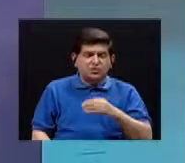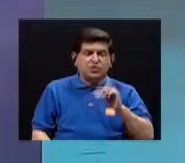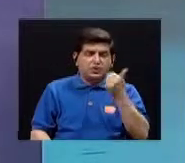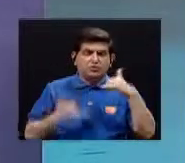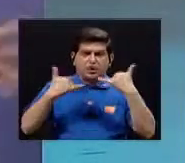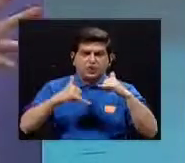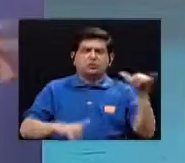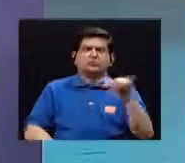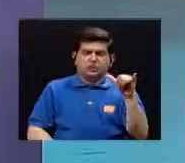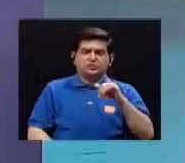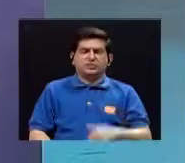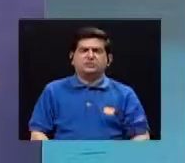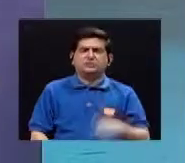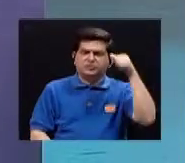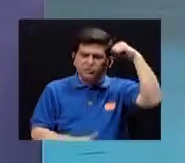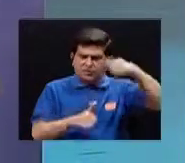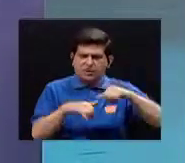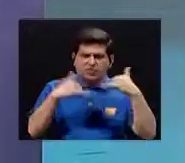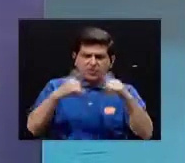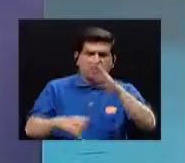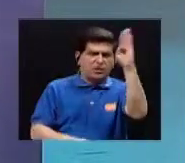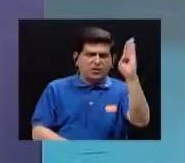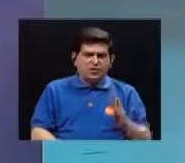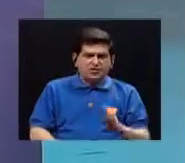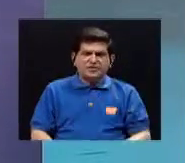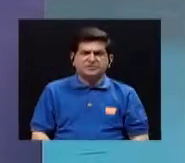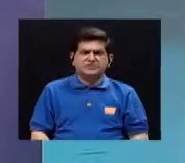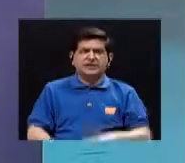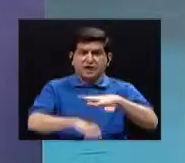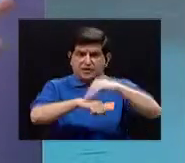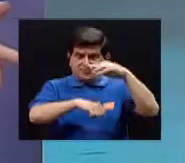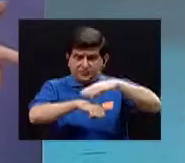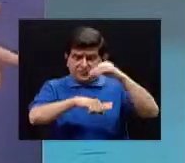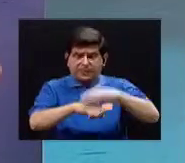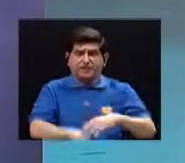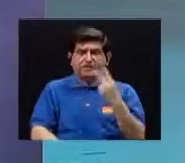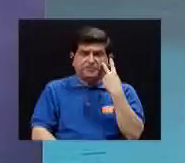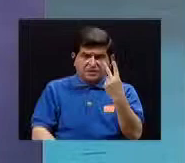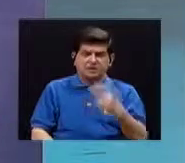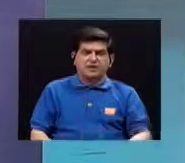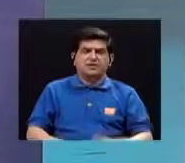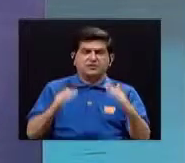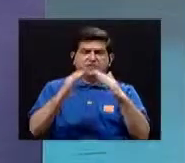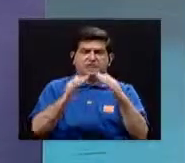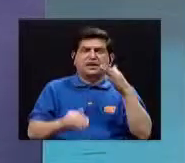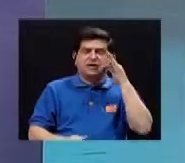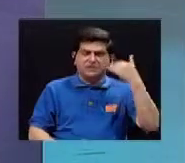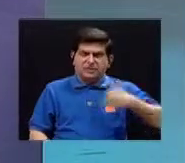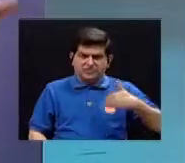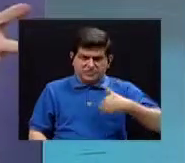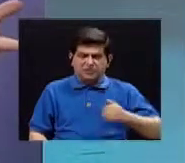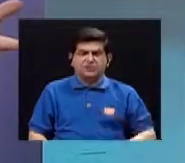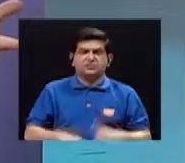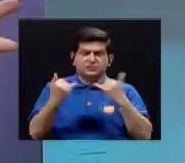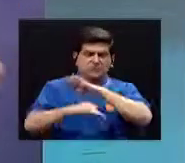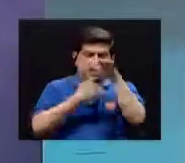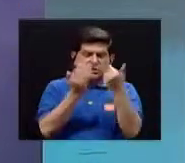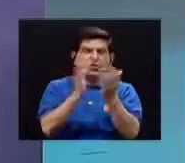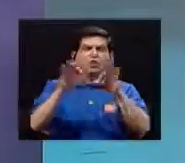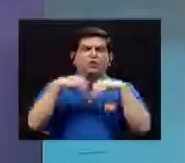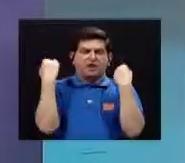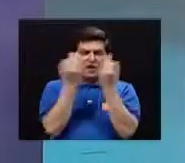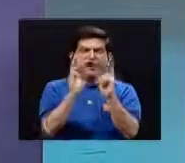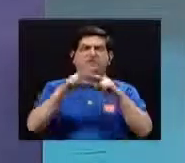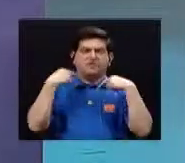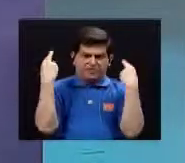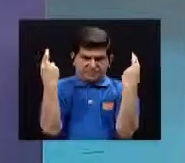vivencia muy bonita y los demás partidos también porque recuerda que el partido de brasil y los de suecia los vimos en la casa de mis tíos ya más bien y ya